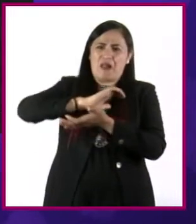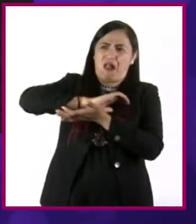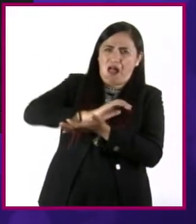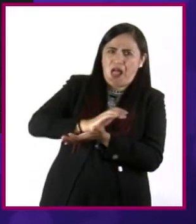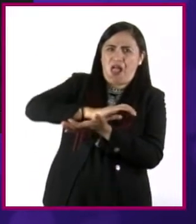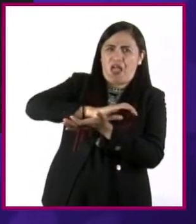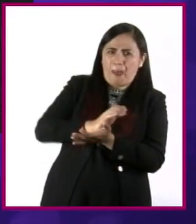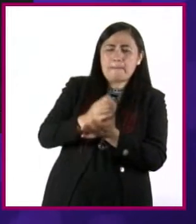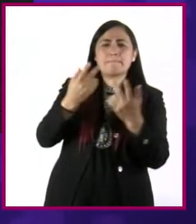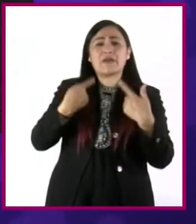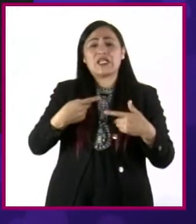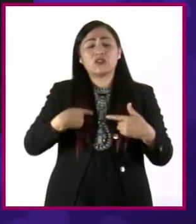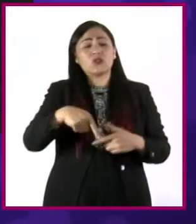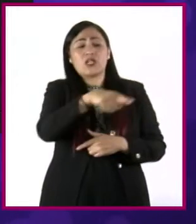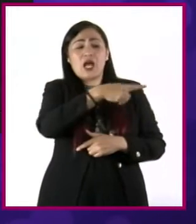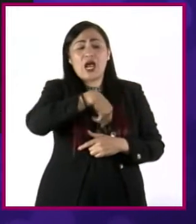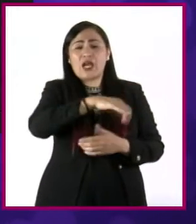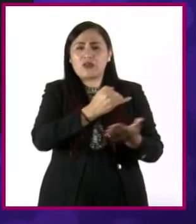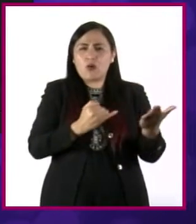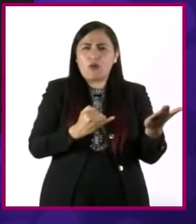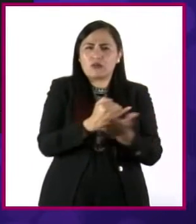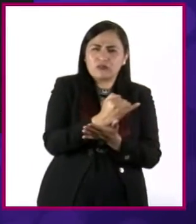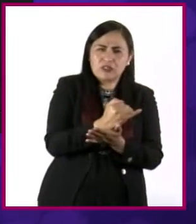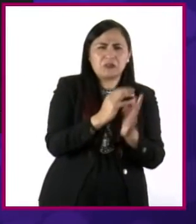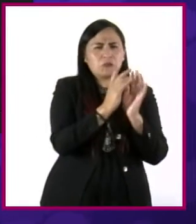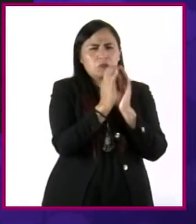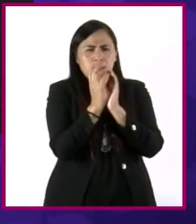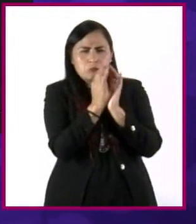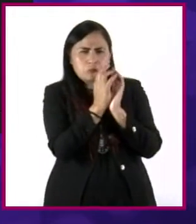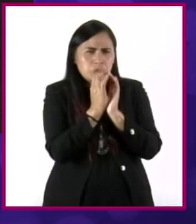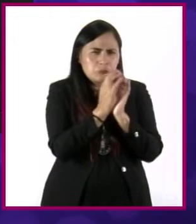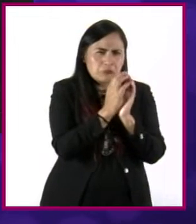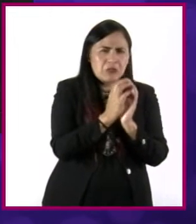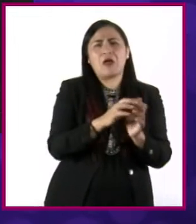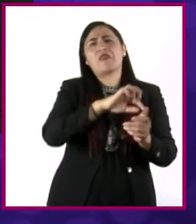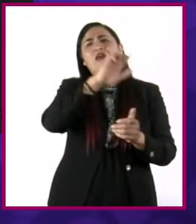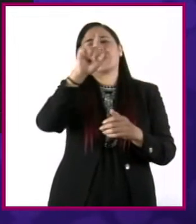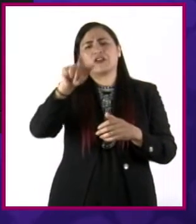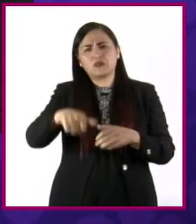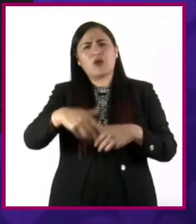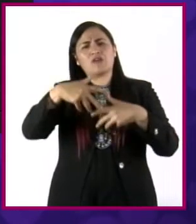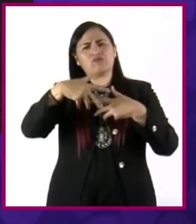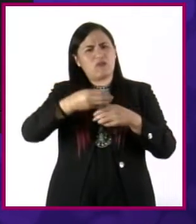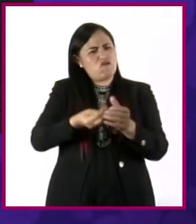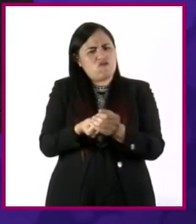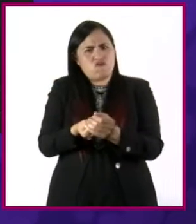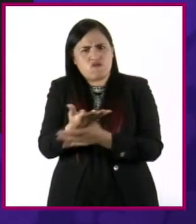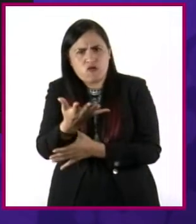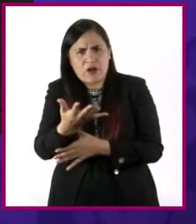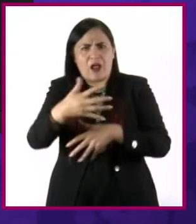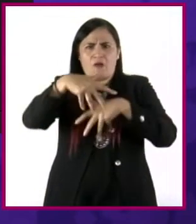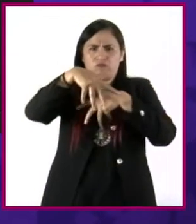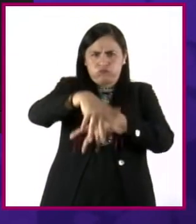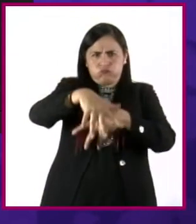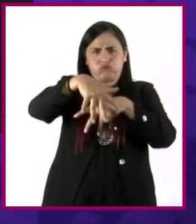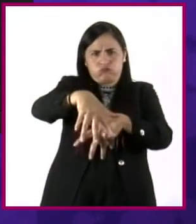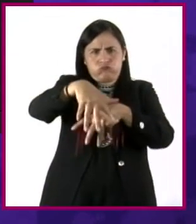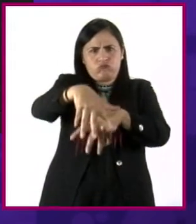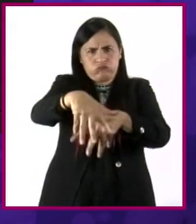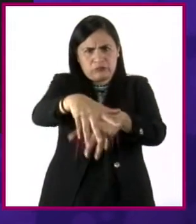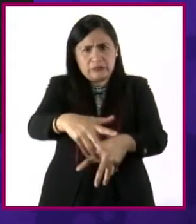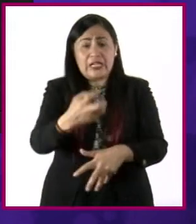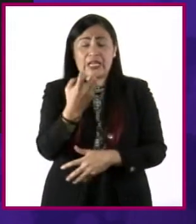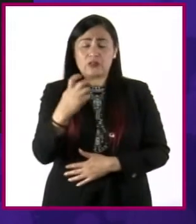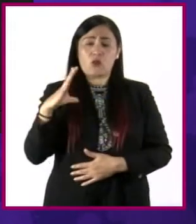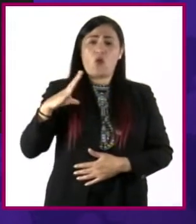estas personas deciden, entonces, después de esta revuelta, manifestarse en el espacio público. Y de allí surge la noción de